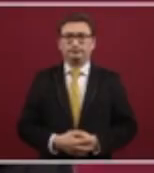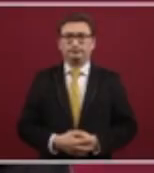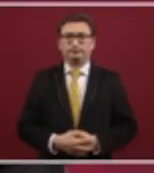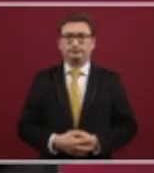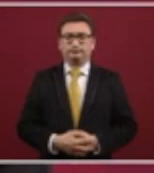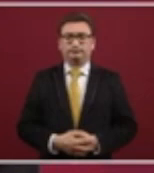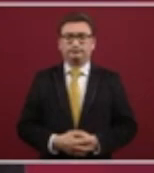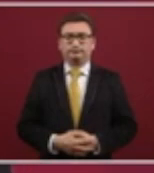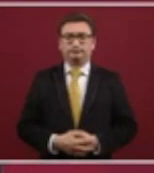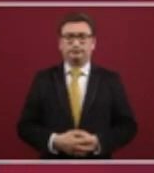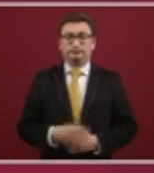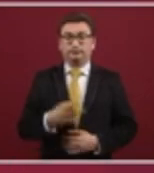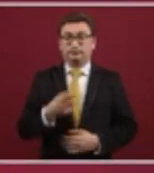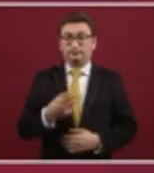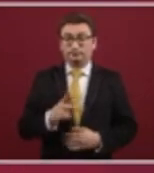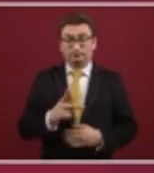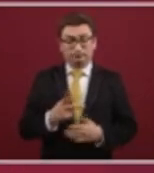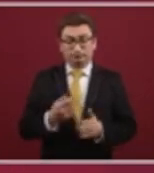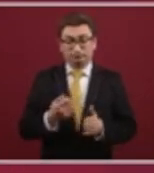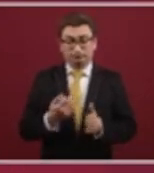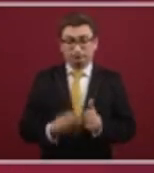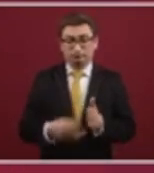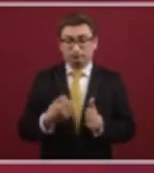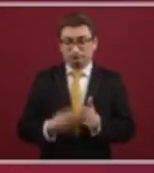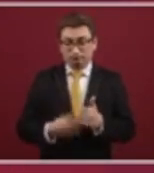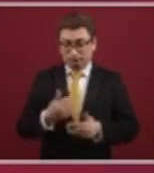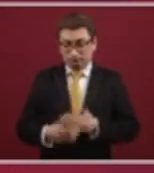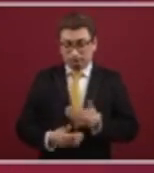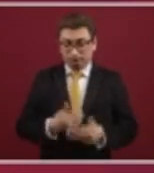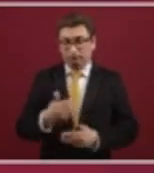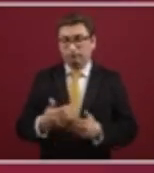estaría cojo este proceso